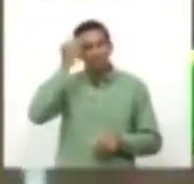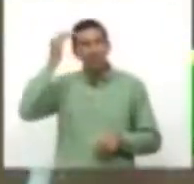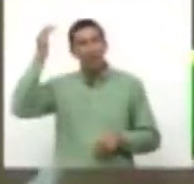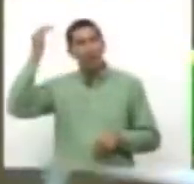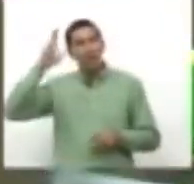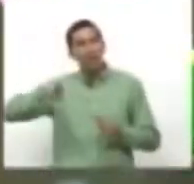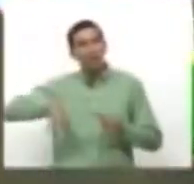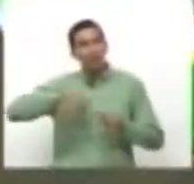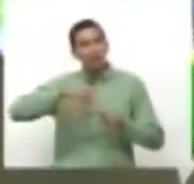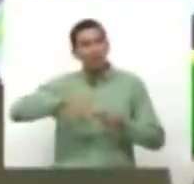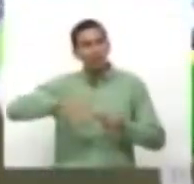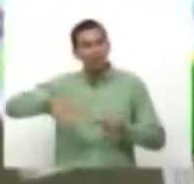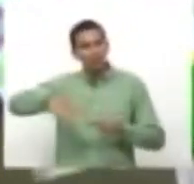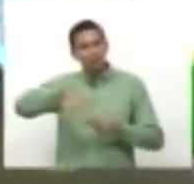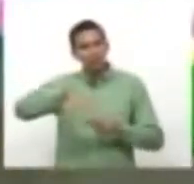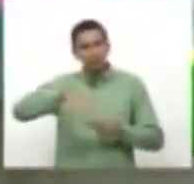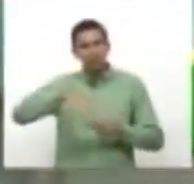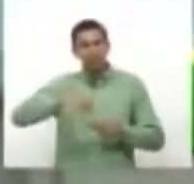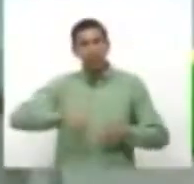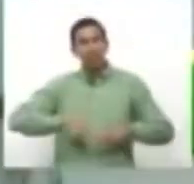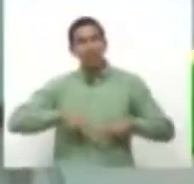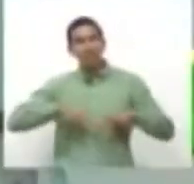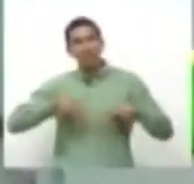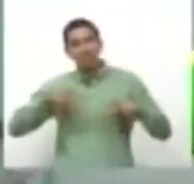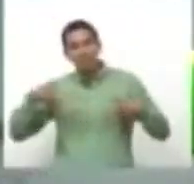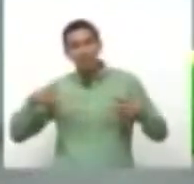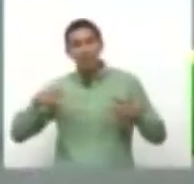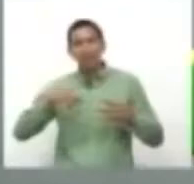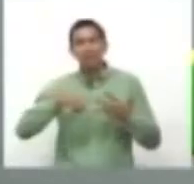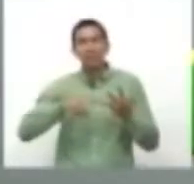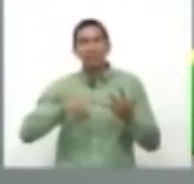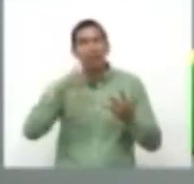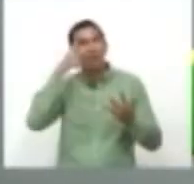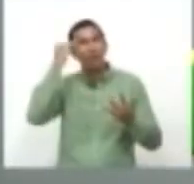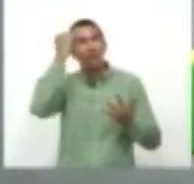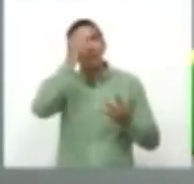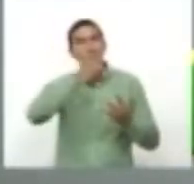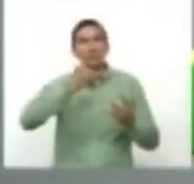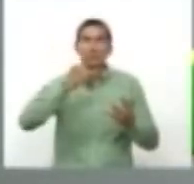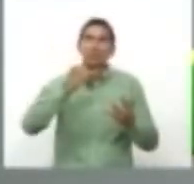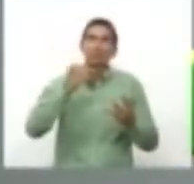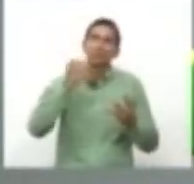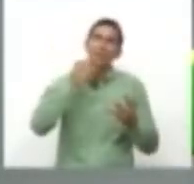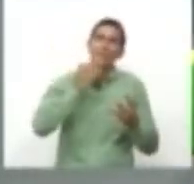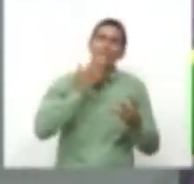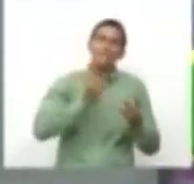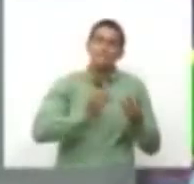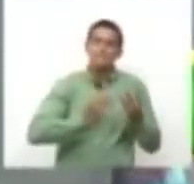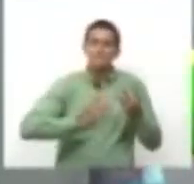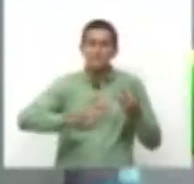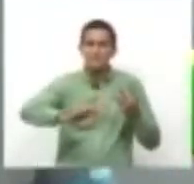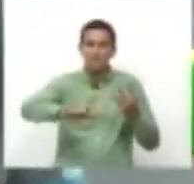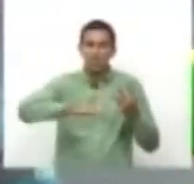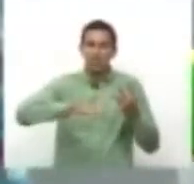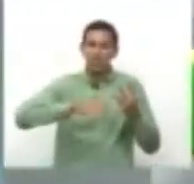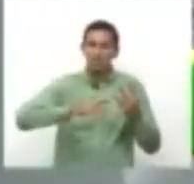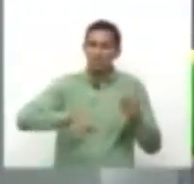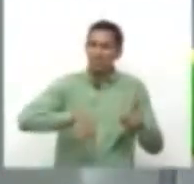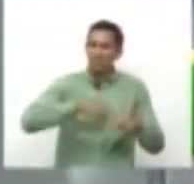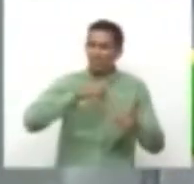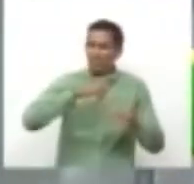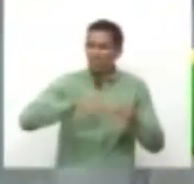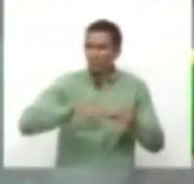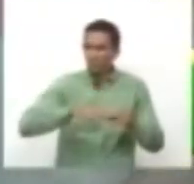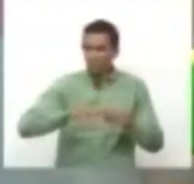me inspiro en la vida, en el azul, en el mar, en muchas cosas de la naturaleza que hoy en día